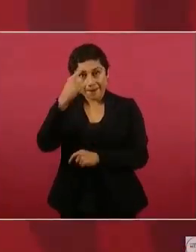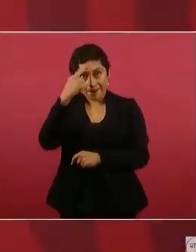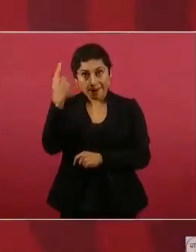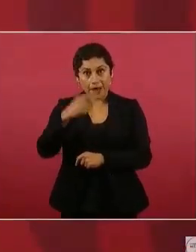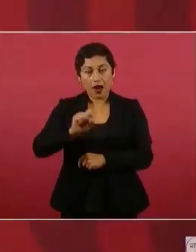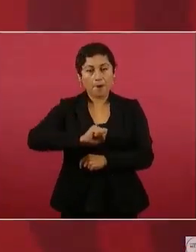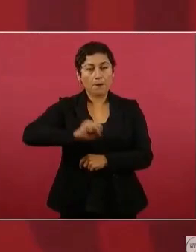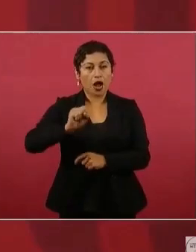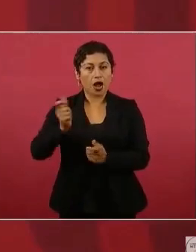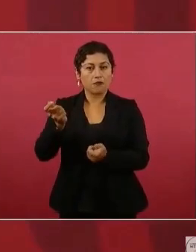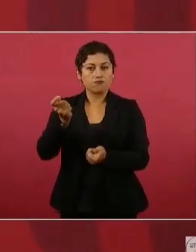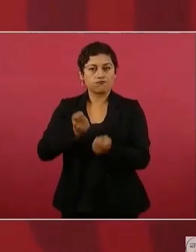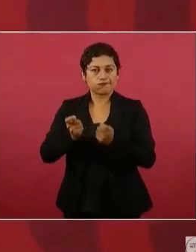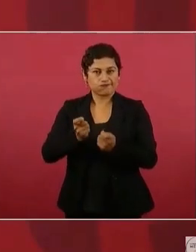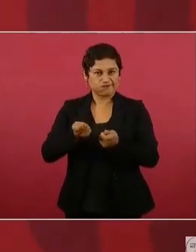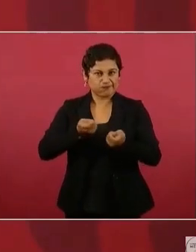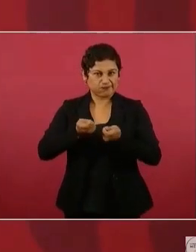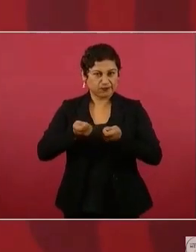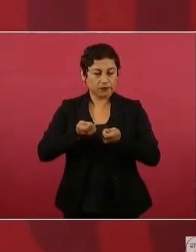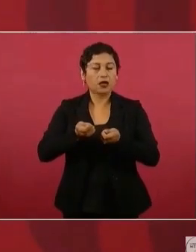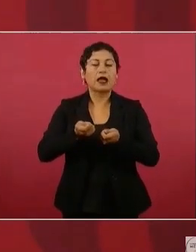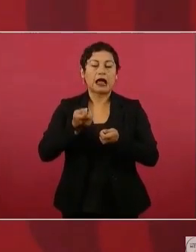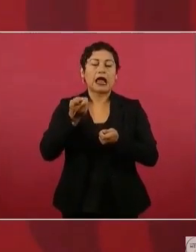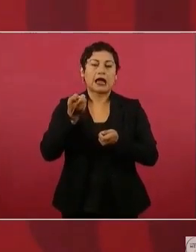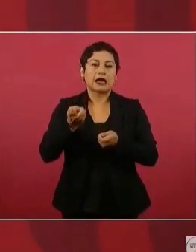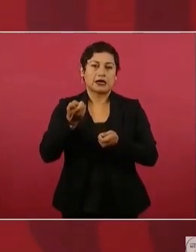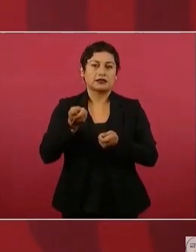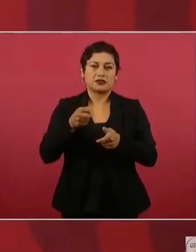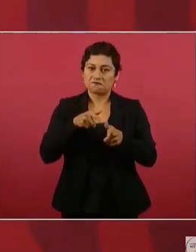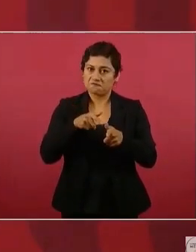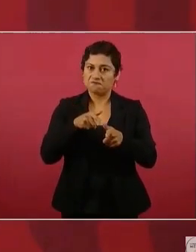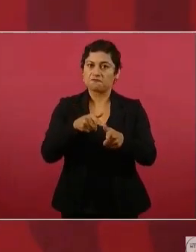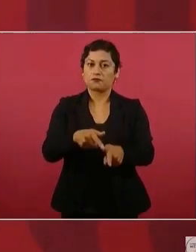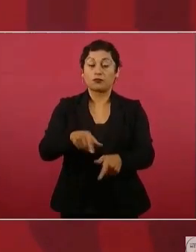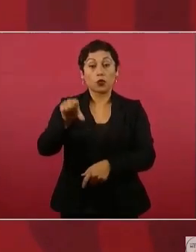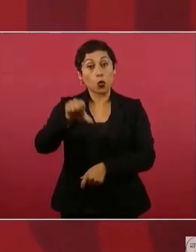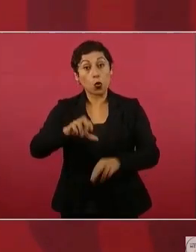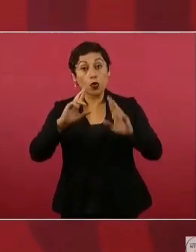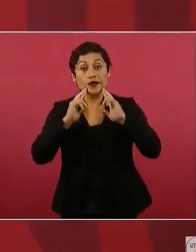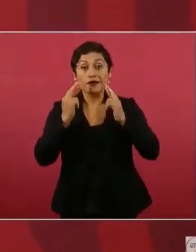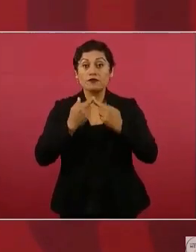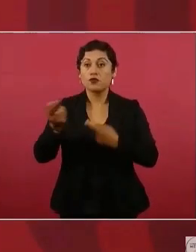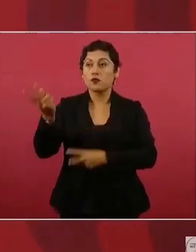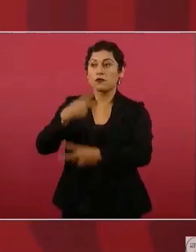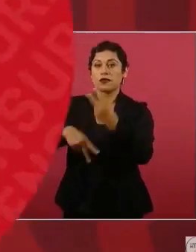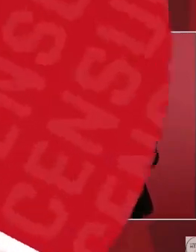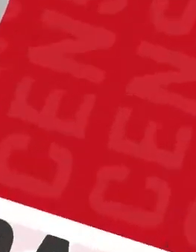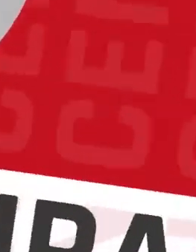interna de Morena. Estas son también declaraciones del presidente de hoy en Palacio Nacional.